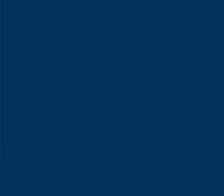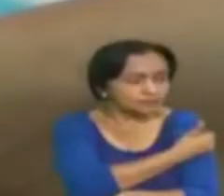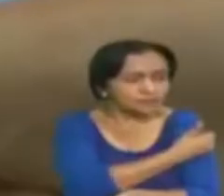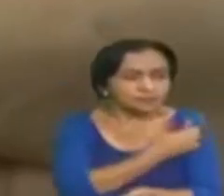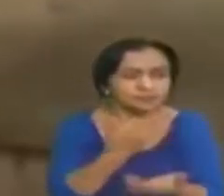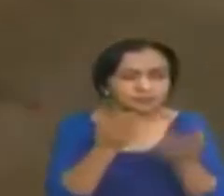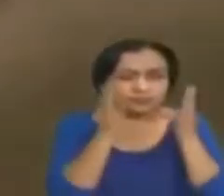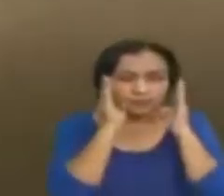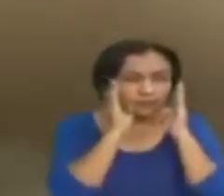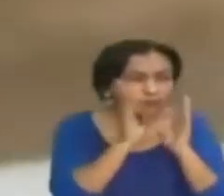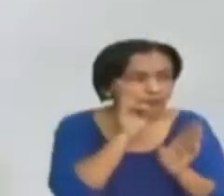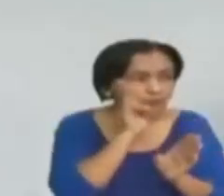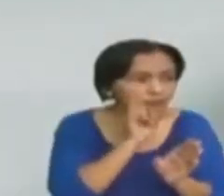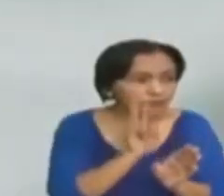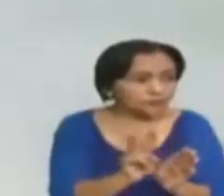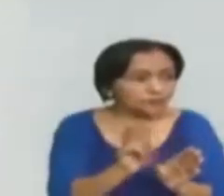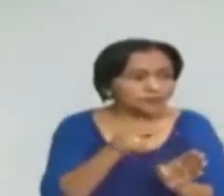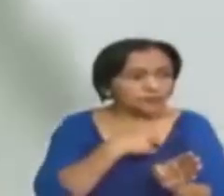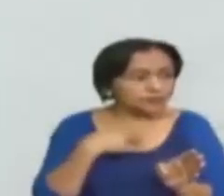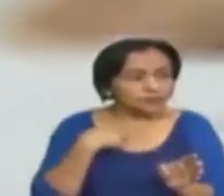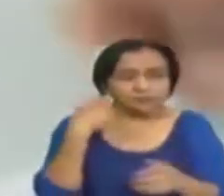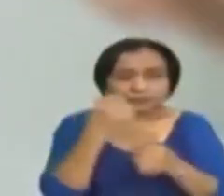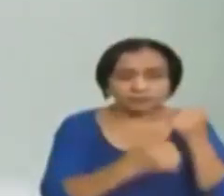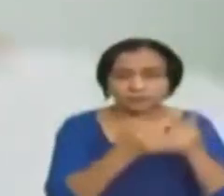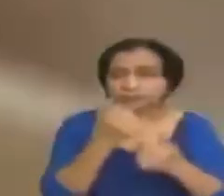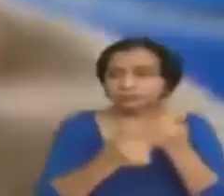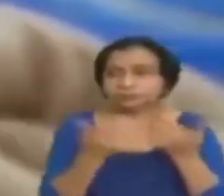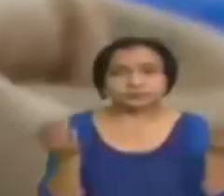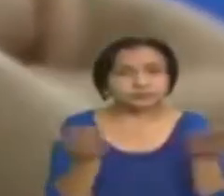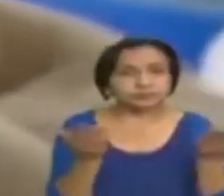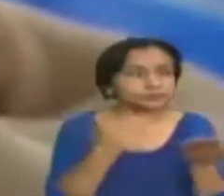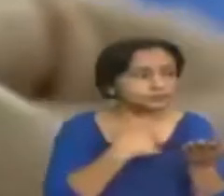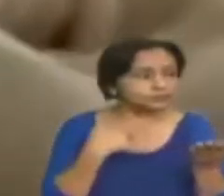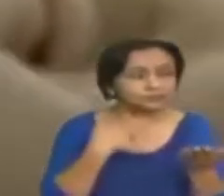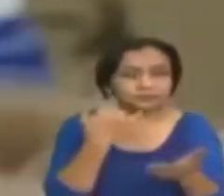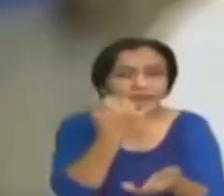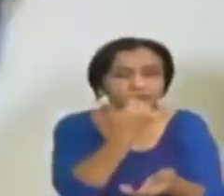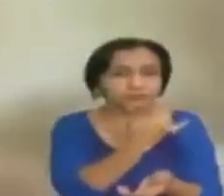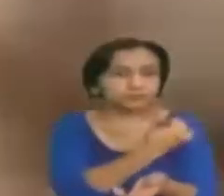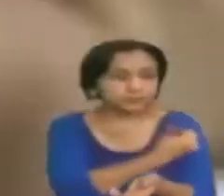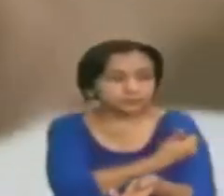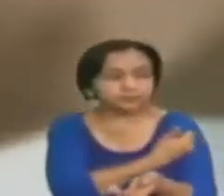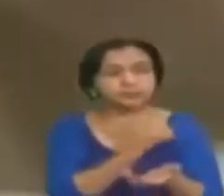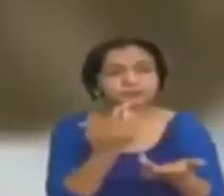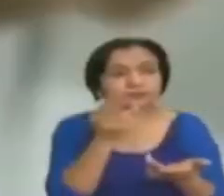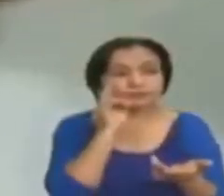la influenza, adultos 2021, vacunación contra la influenza